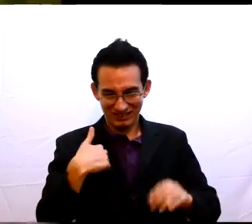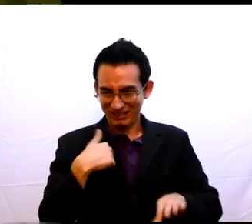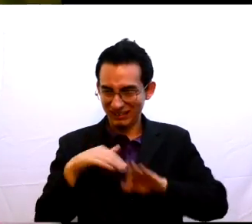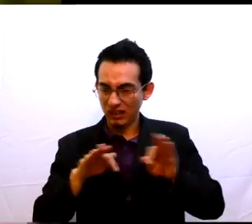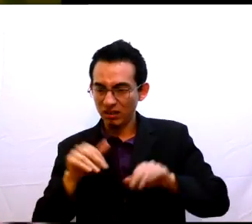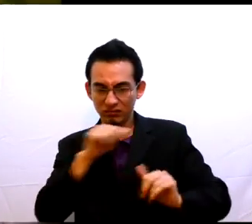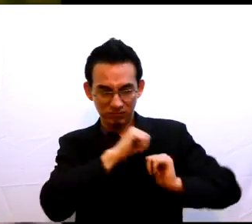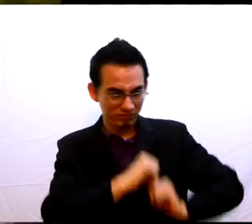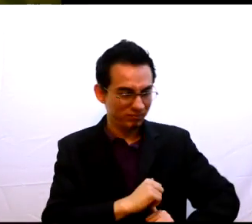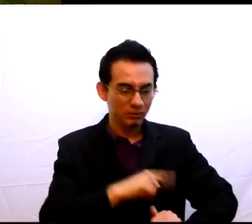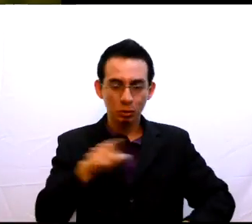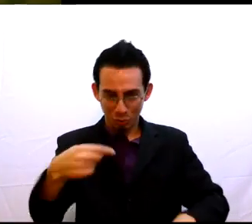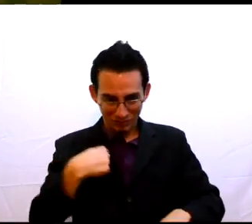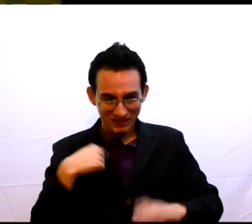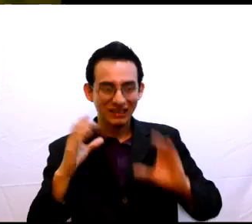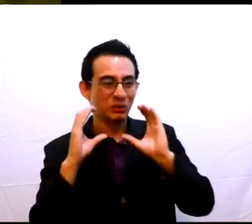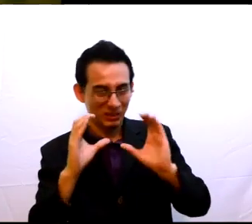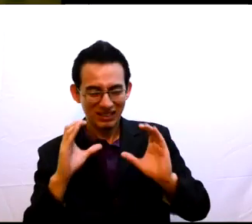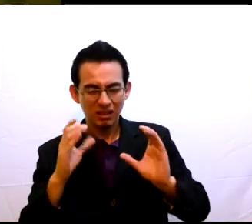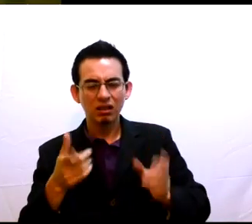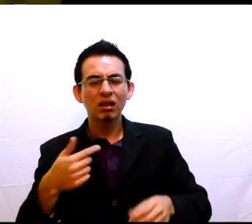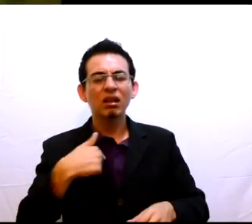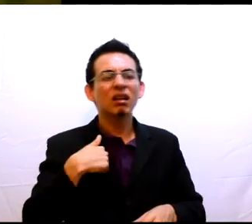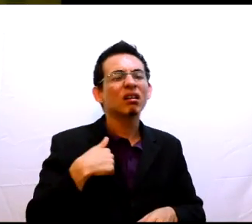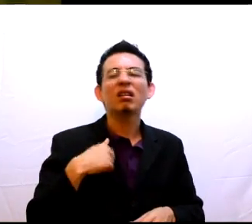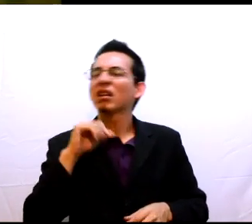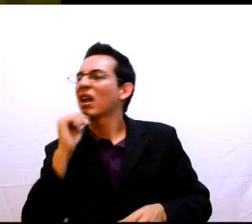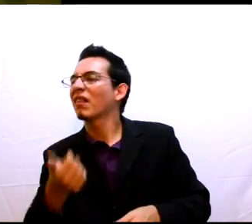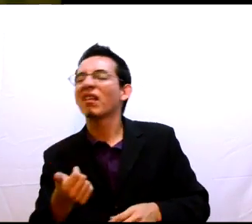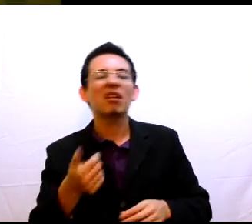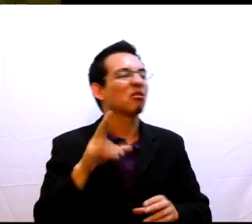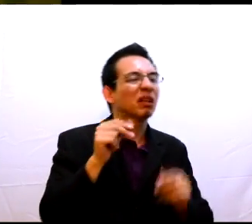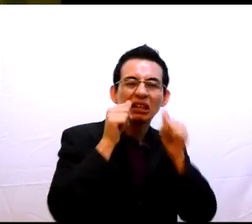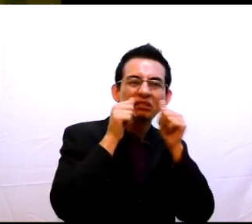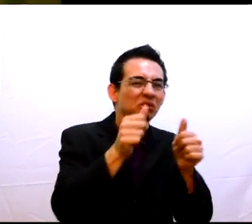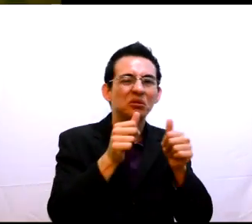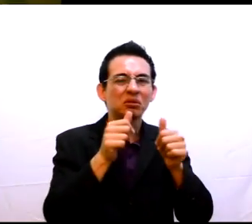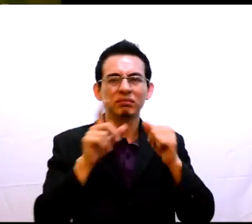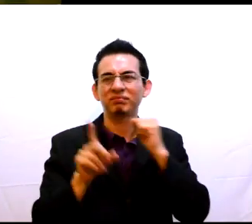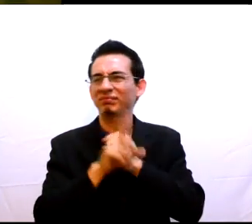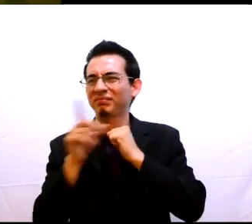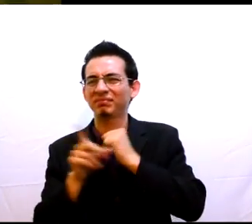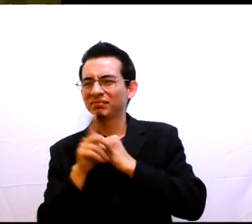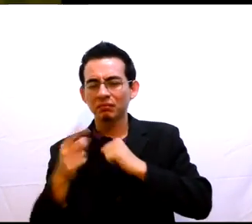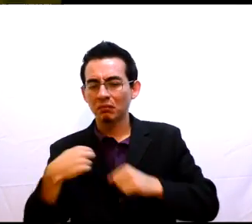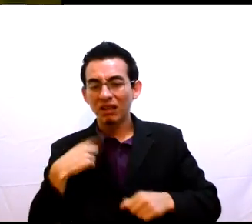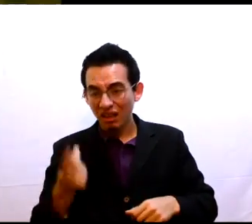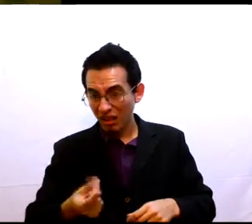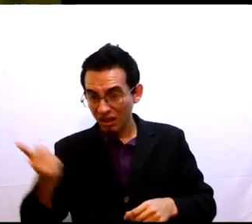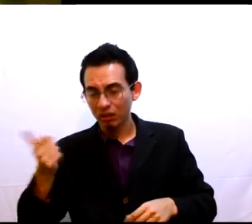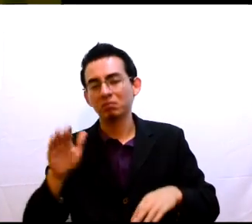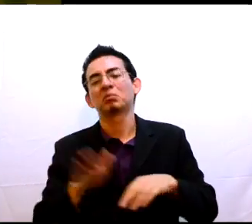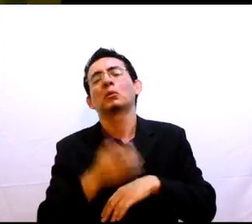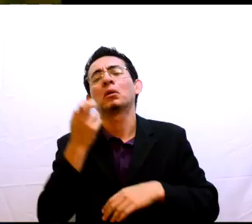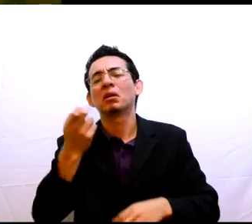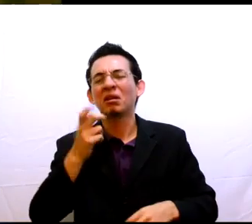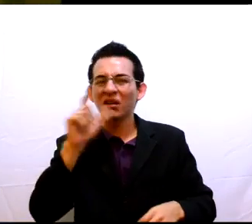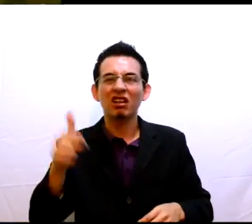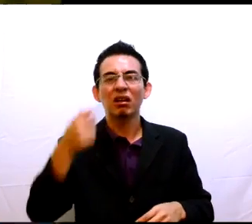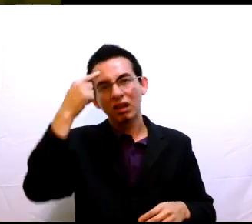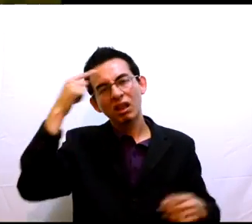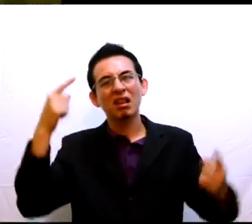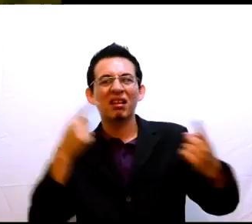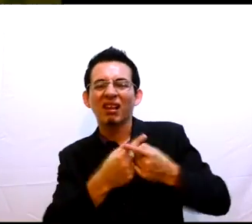que cuides mis intereses y mira nada más lo que haces eres mal muy mal administrador y luego todavía haces tus